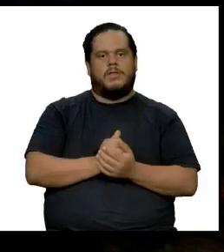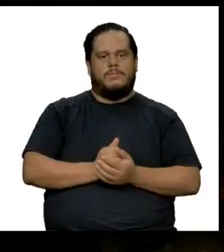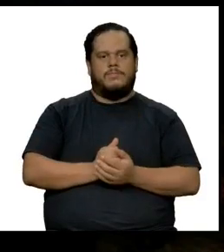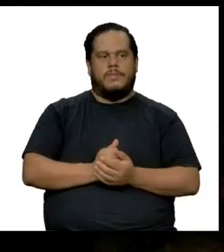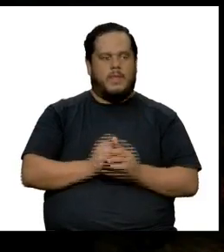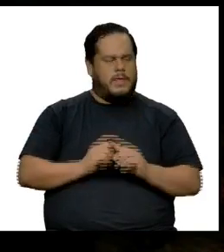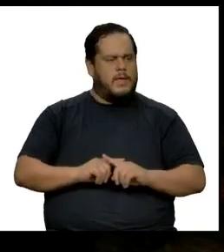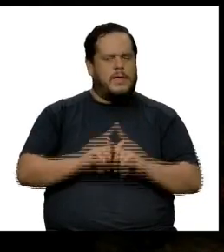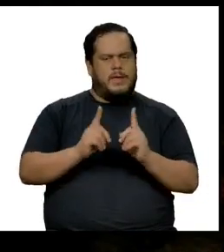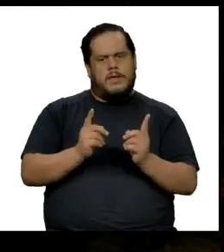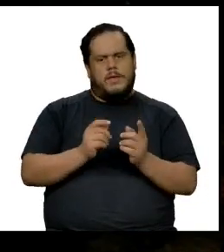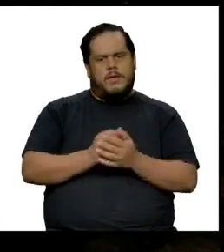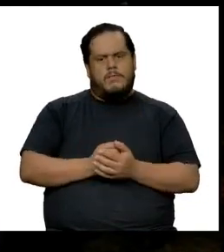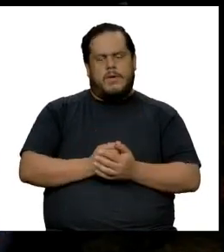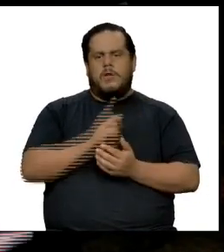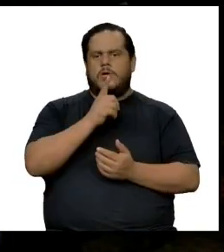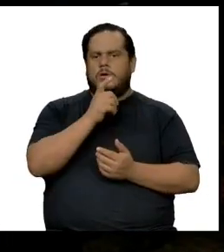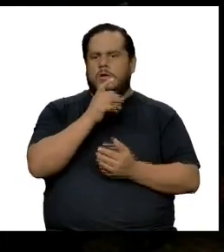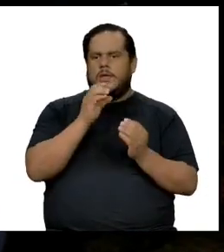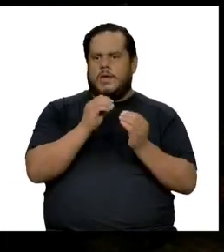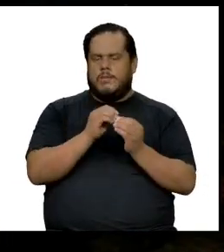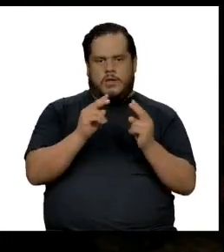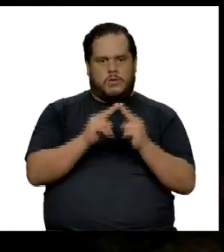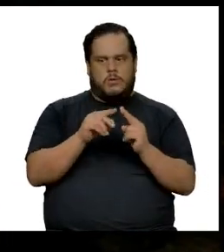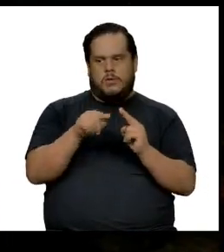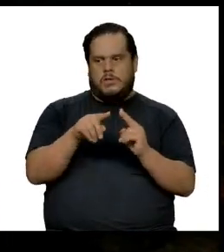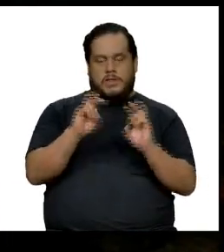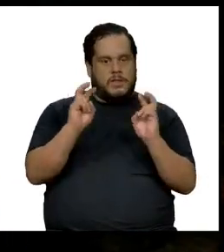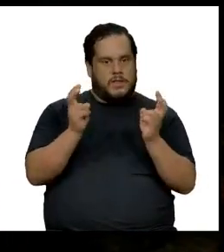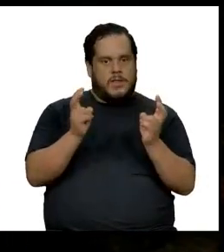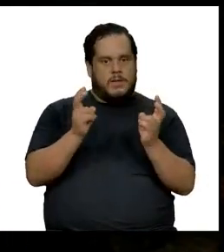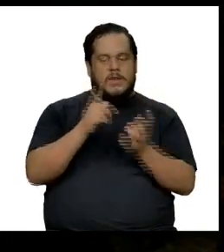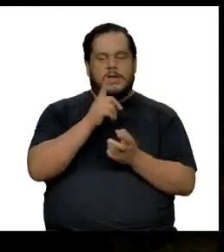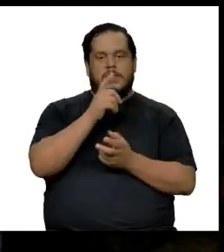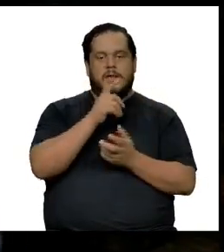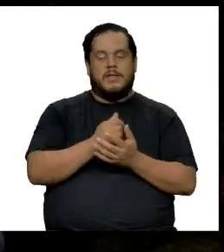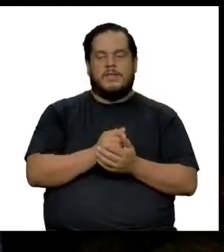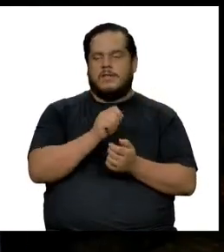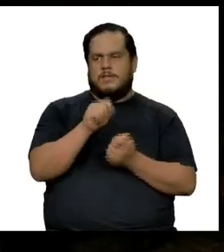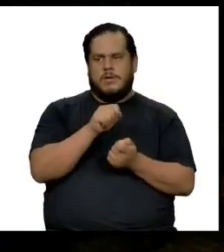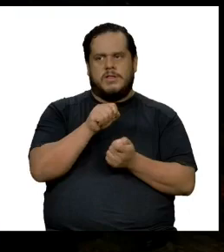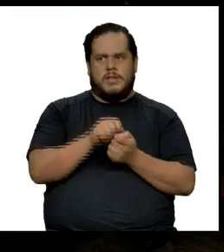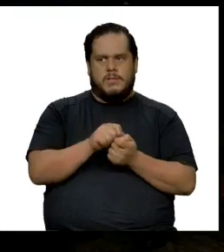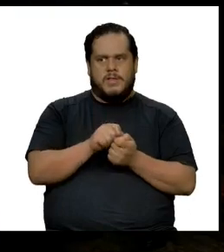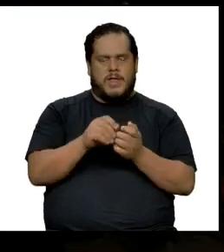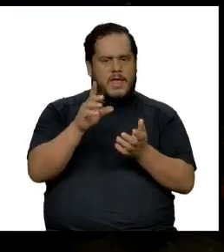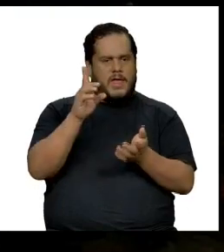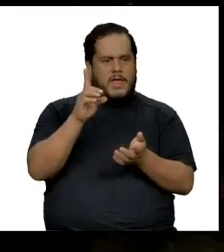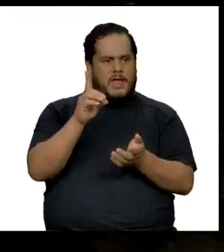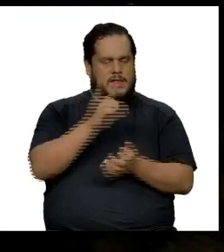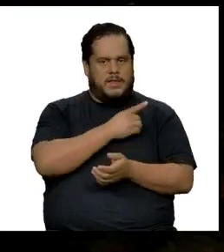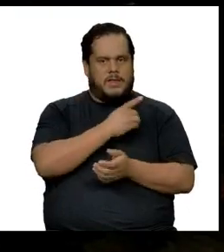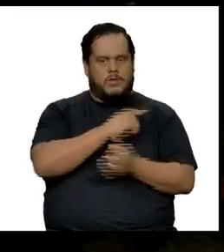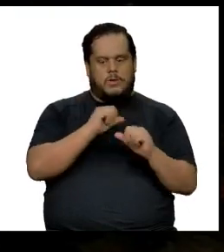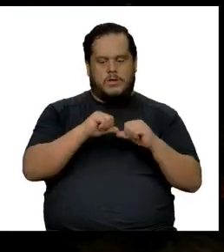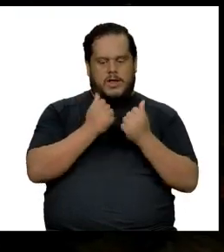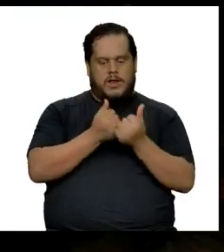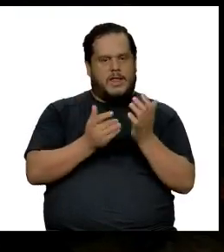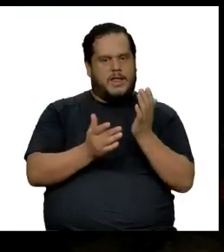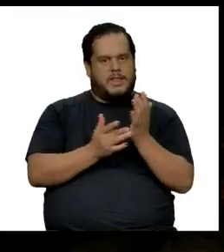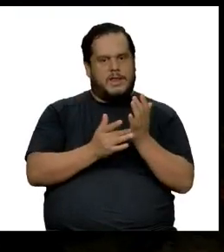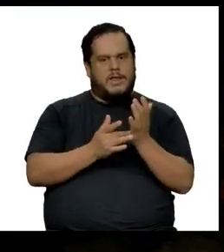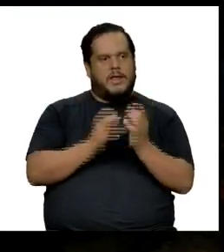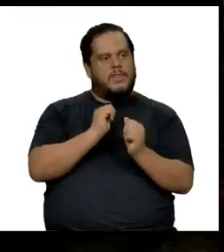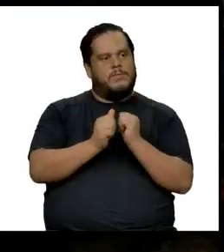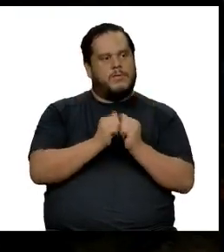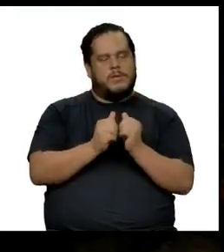Pero quien más conoce este tema es precisamente el director del área técnica deportiva del Comité